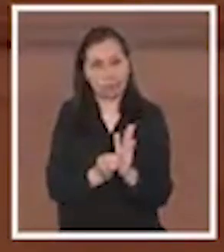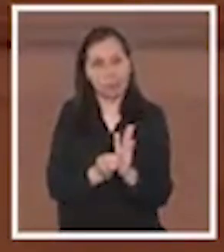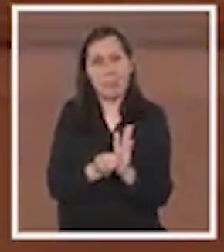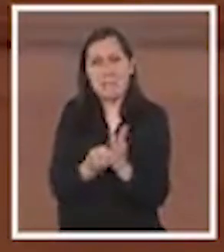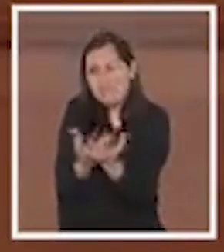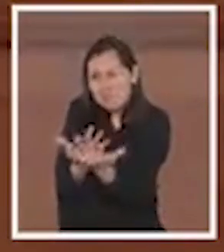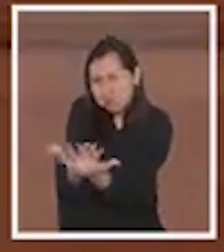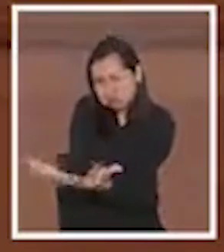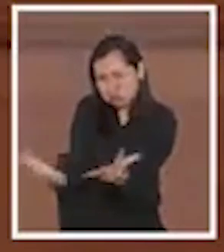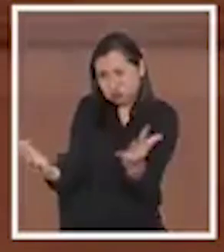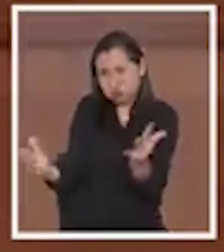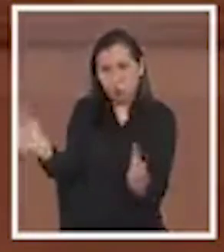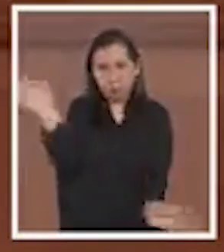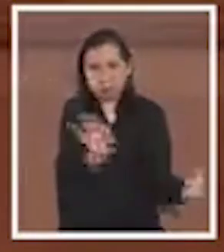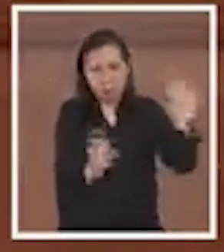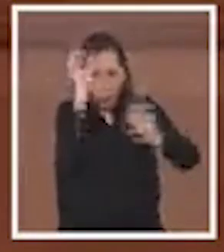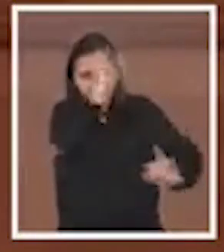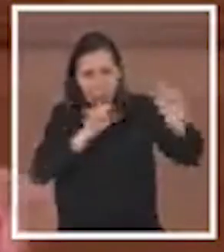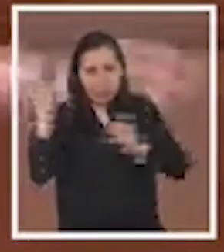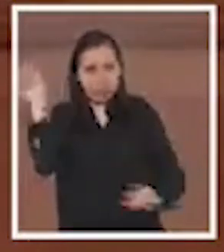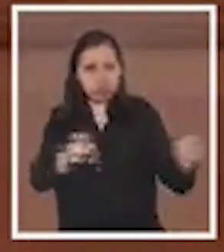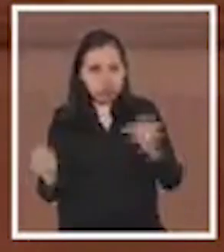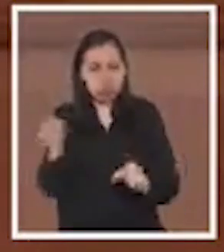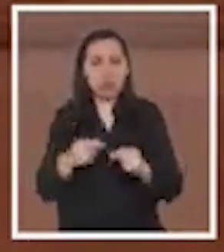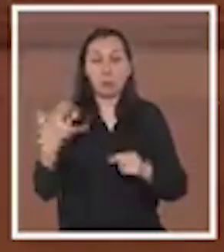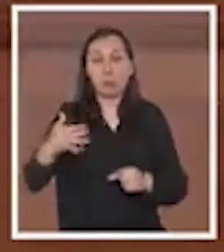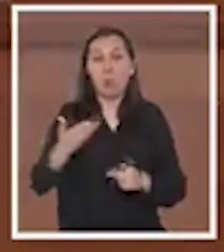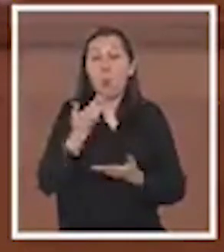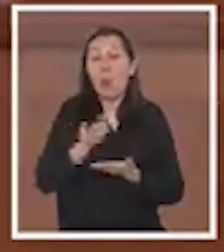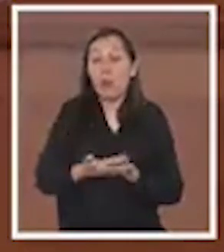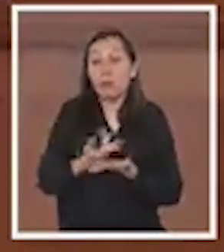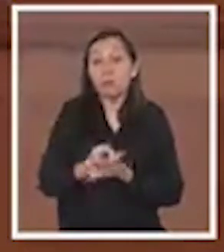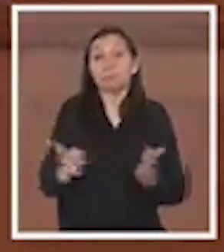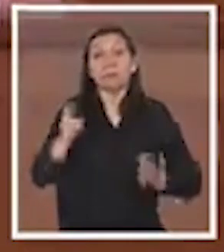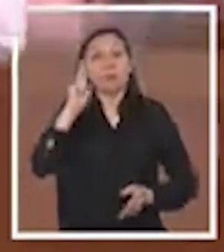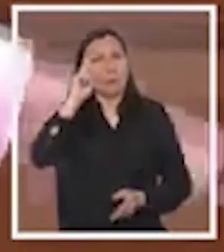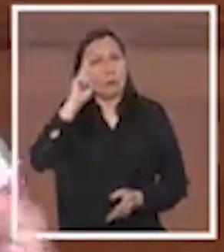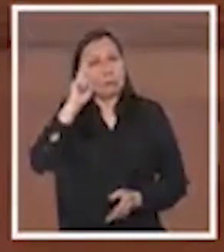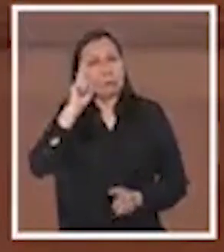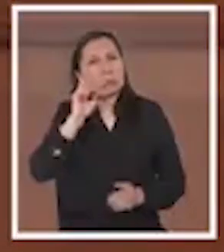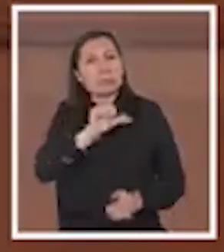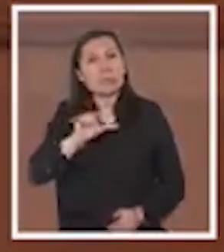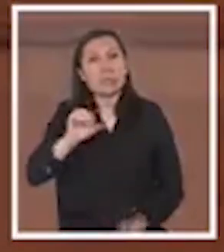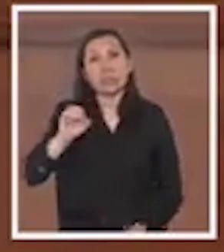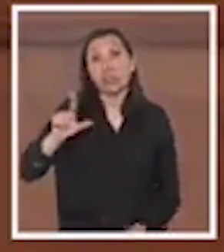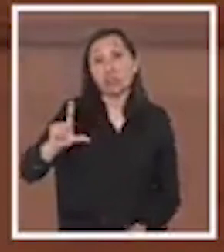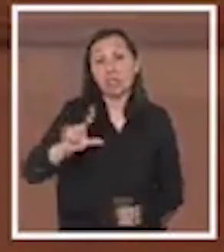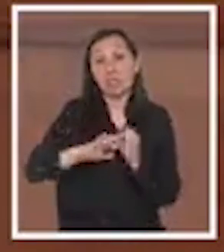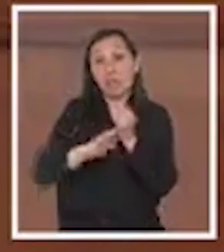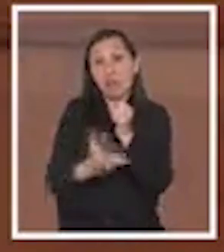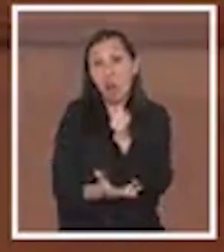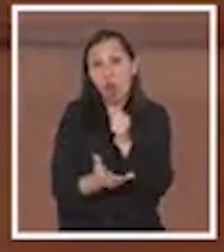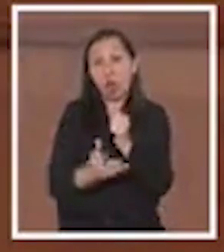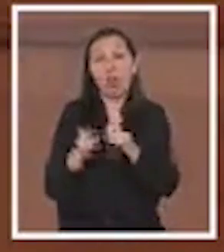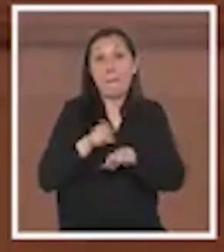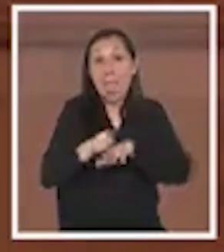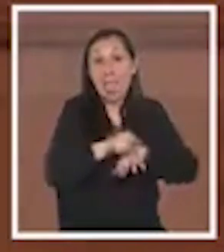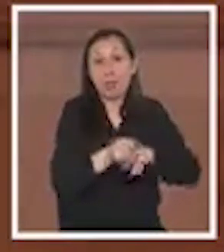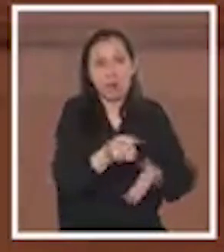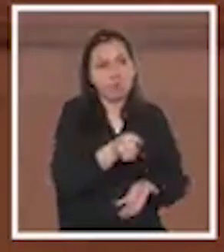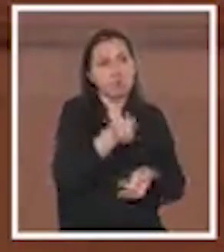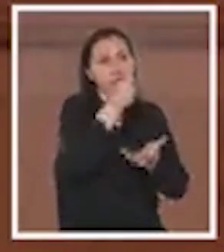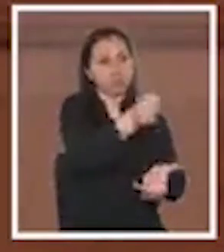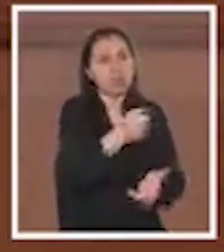más voces locales. Eso es tremendamente importante. Cuando se entregan esos, no recuerdo, 607 fondos de medio, estamos